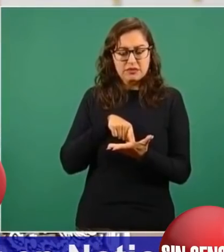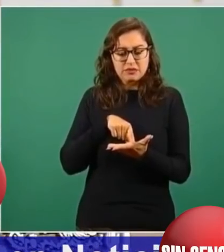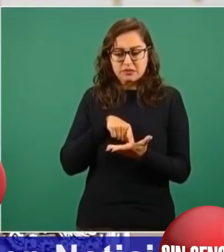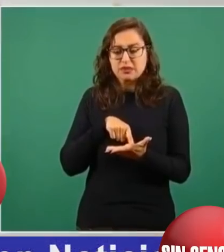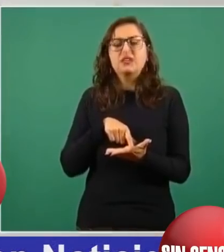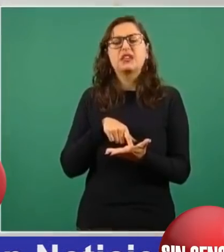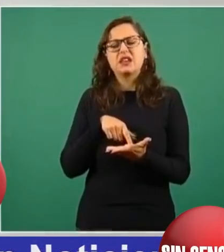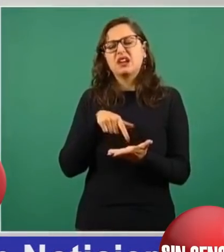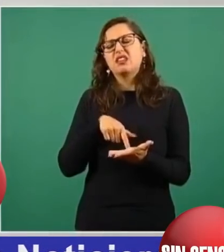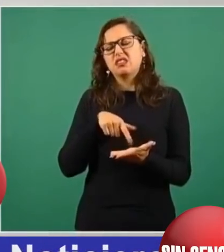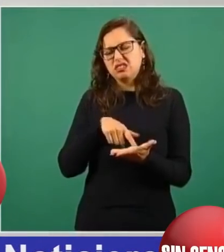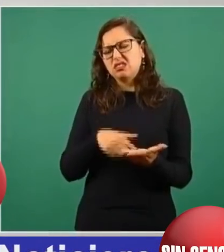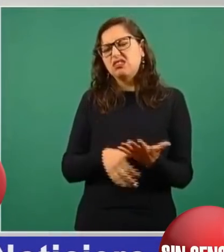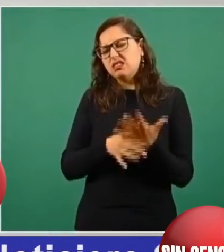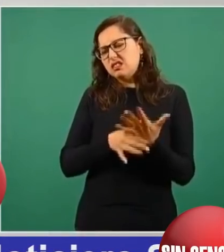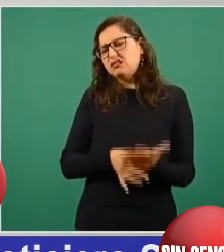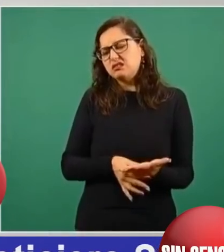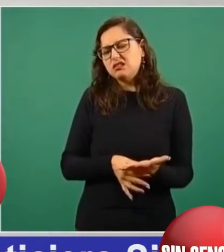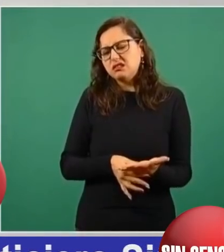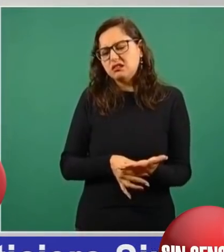con